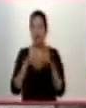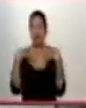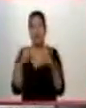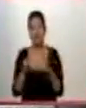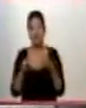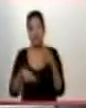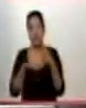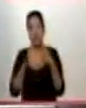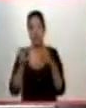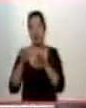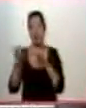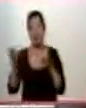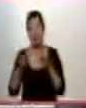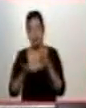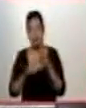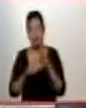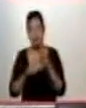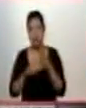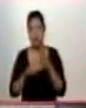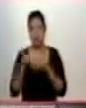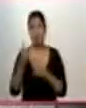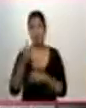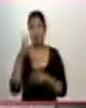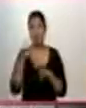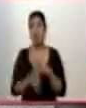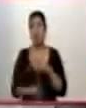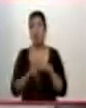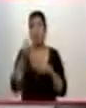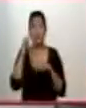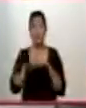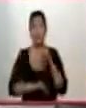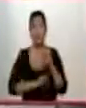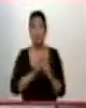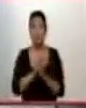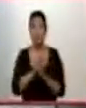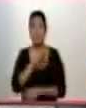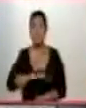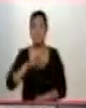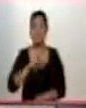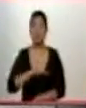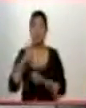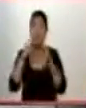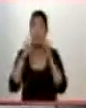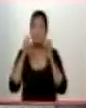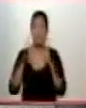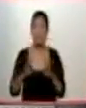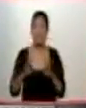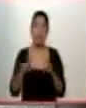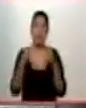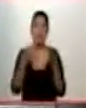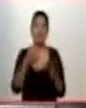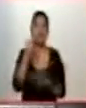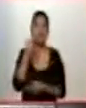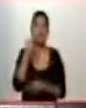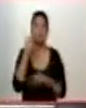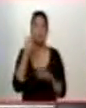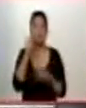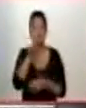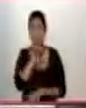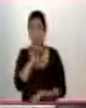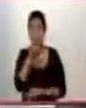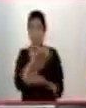el derecho a la educación. Solamente con la misión internacional, la misión Milagro, hemos recuperado la vista a más de 4 millones